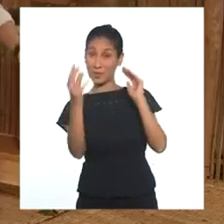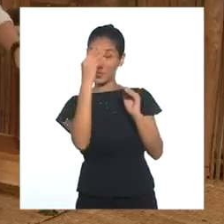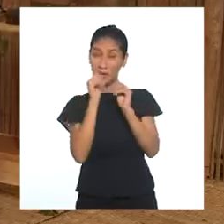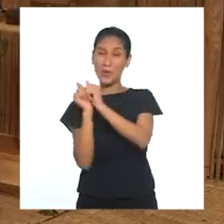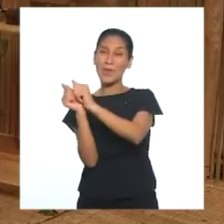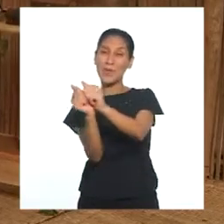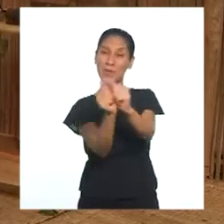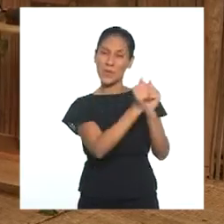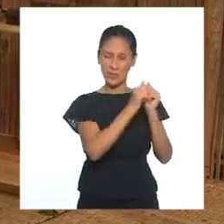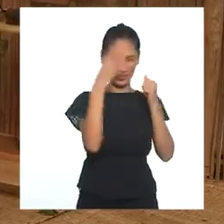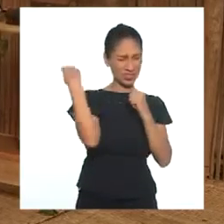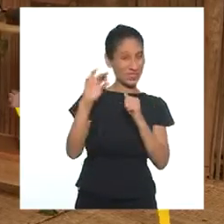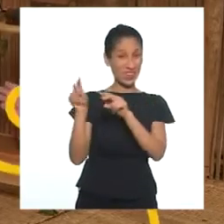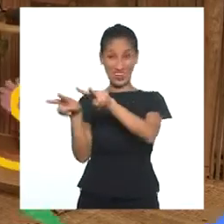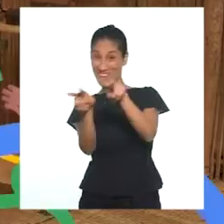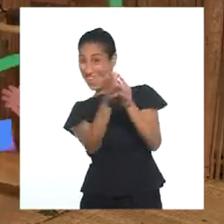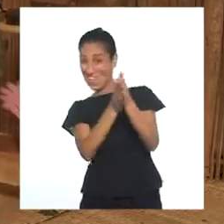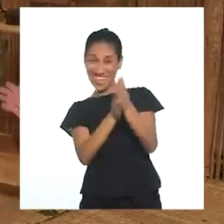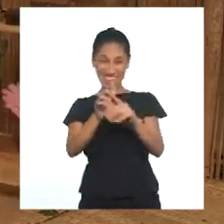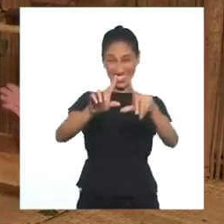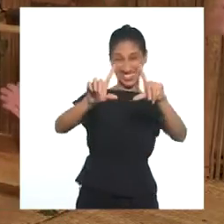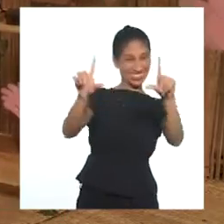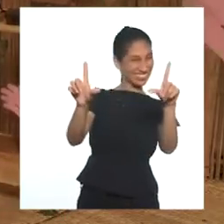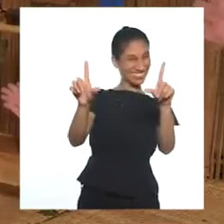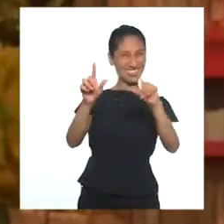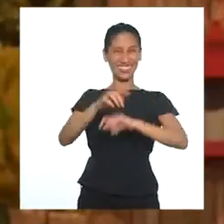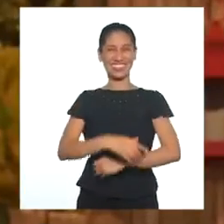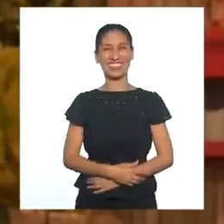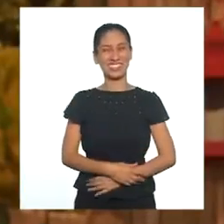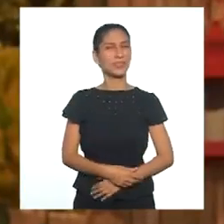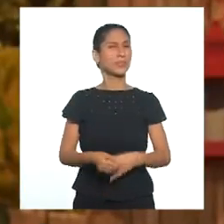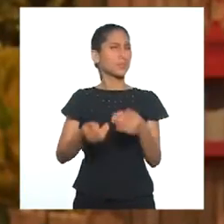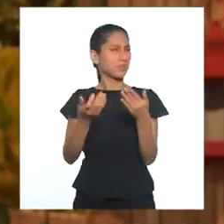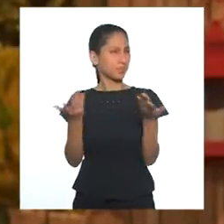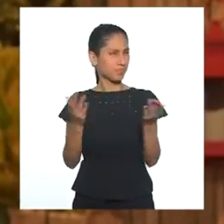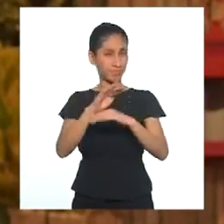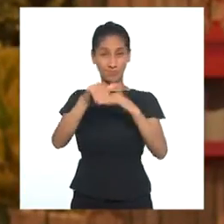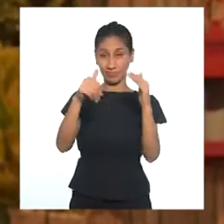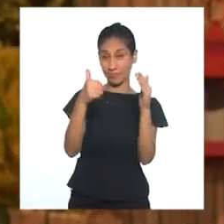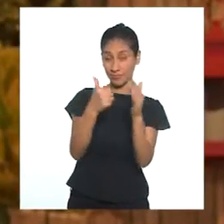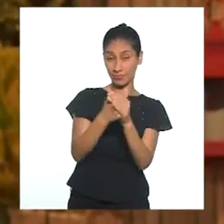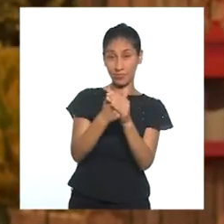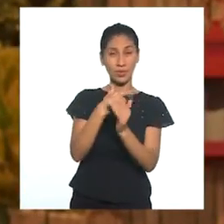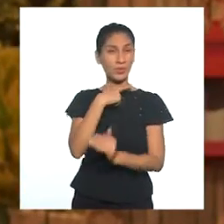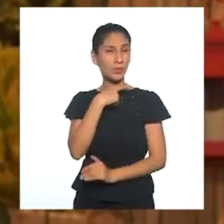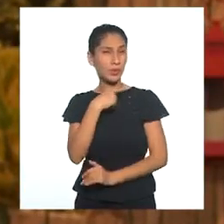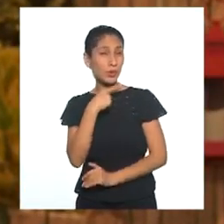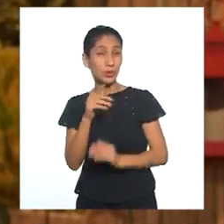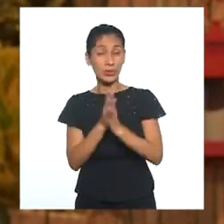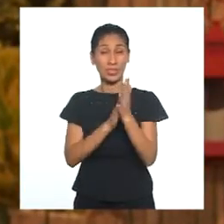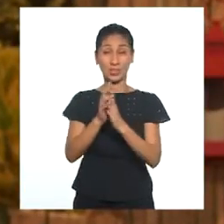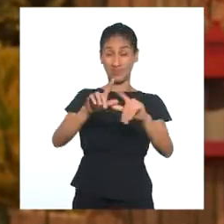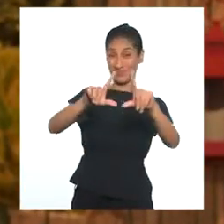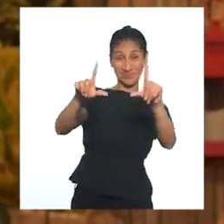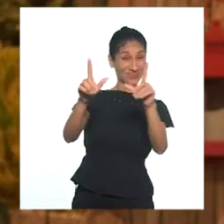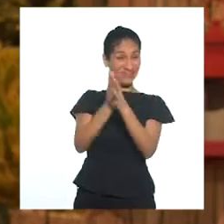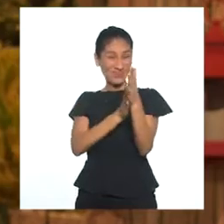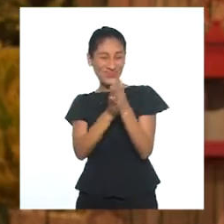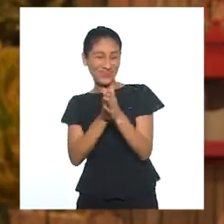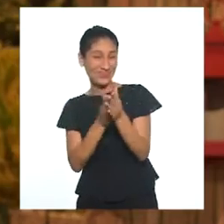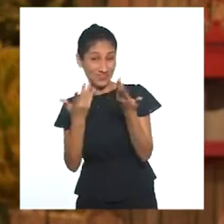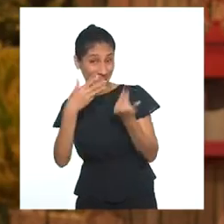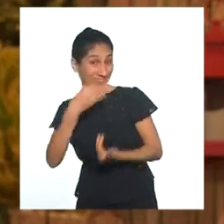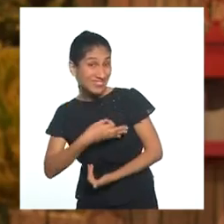Aprender juntos siempre es más divertido. Y es que a todas y todos nos encanta divertirnos, ¿verdad?